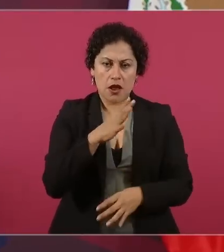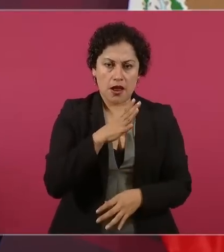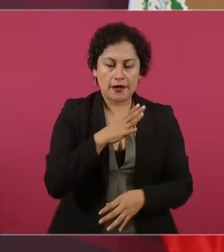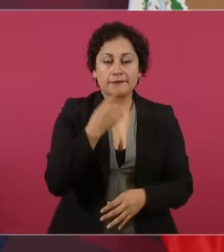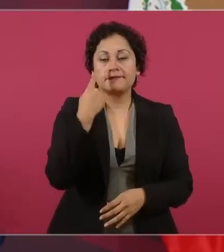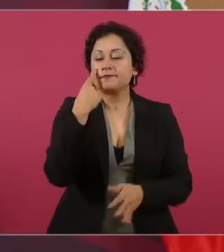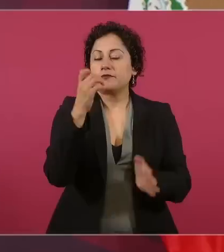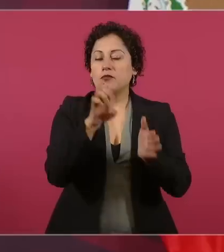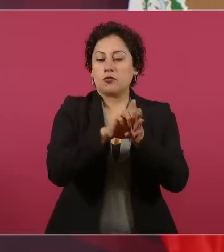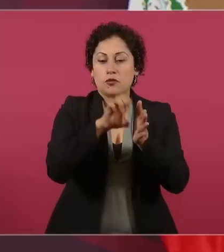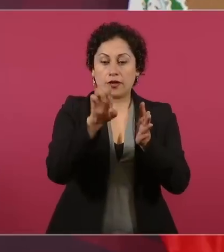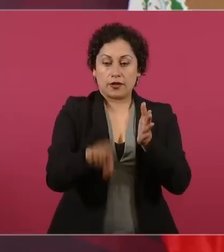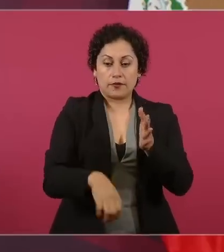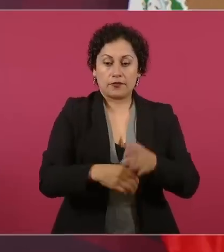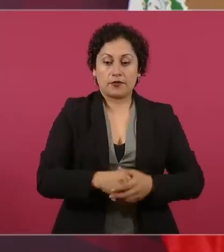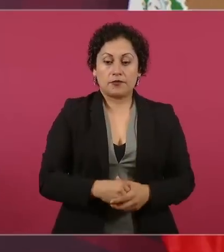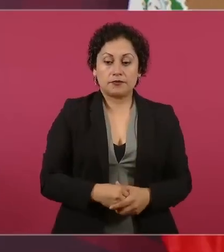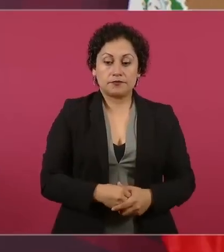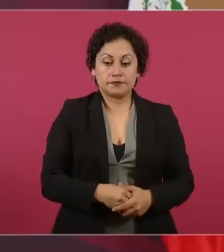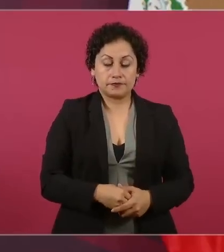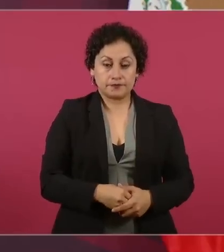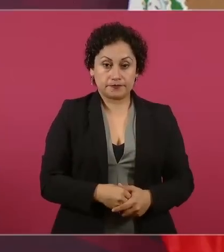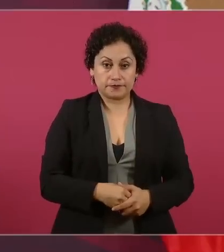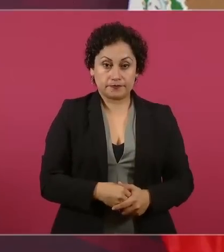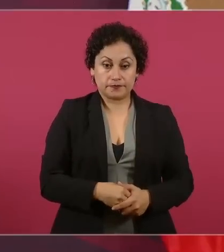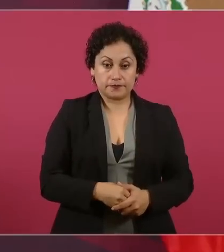la crisis